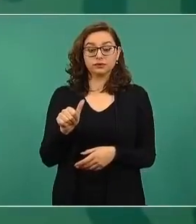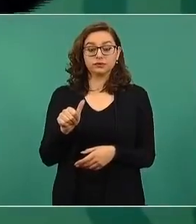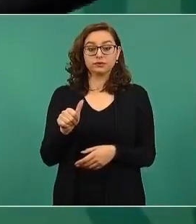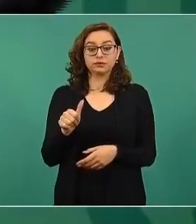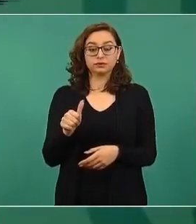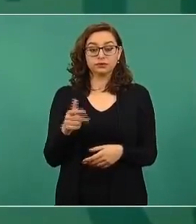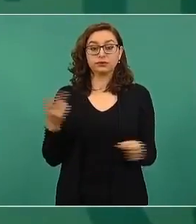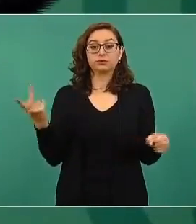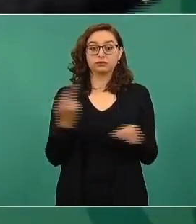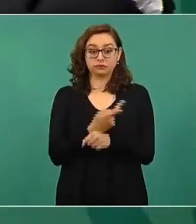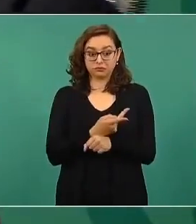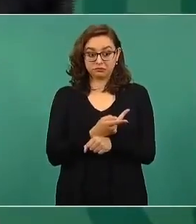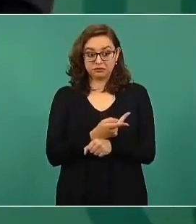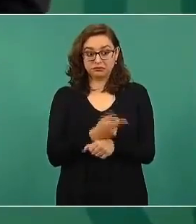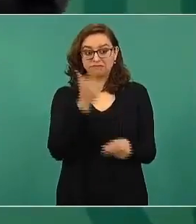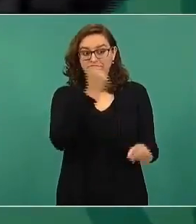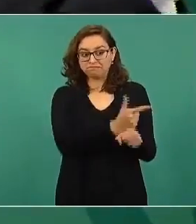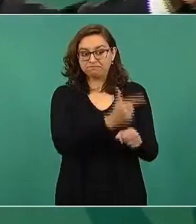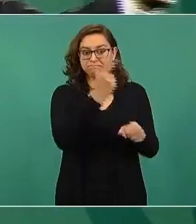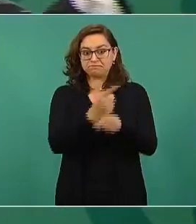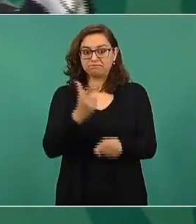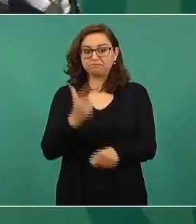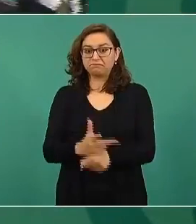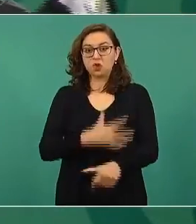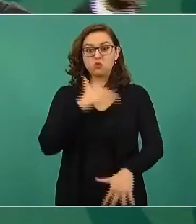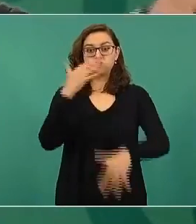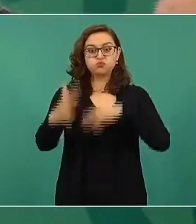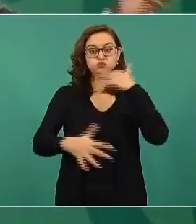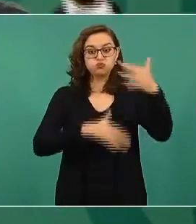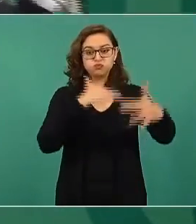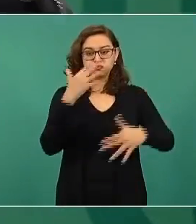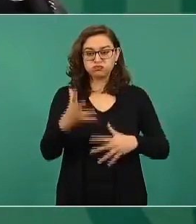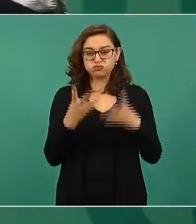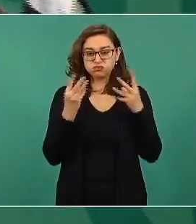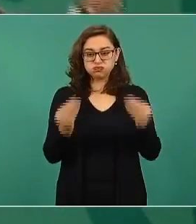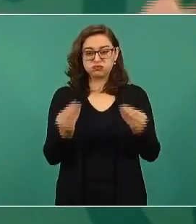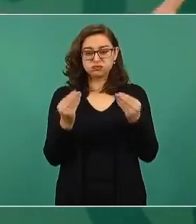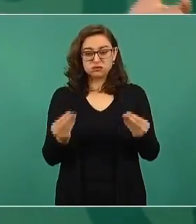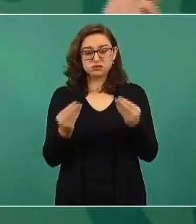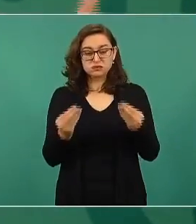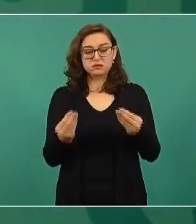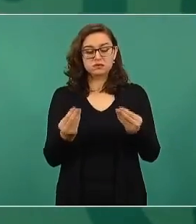se sabe de otras cosas, pero ya, luego se enoja mucho este señor,